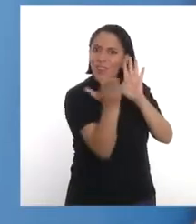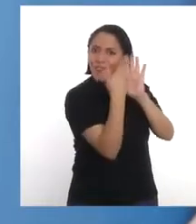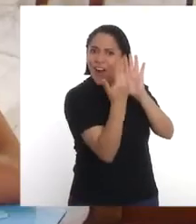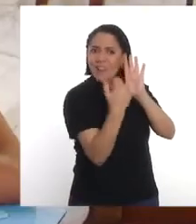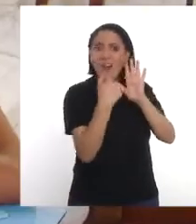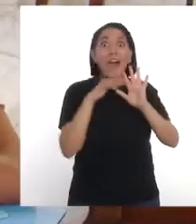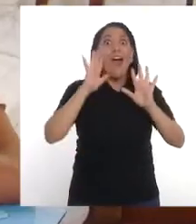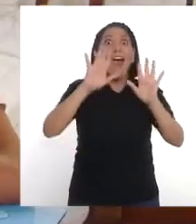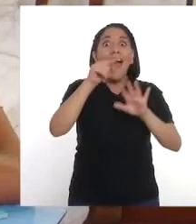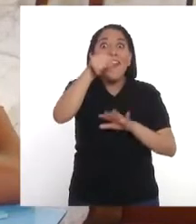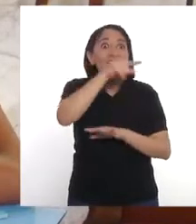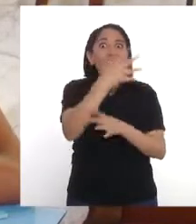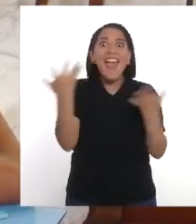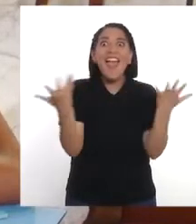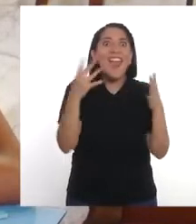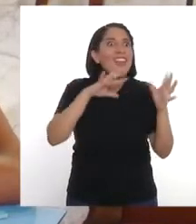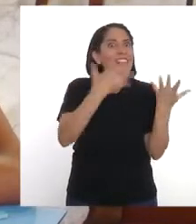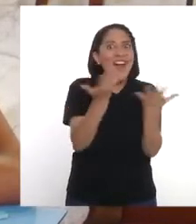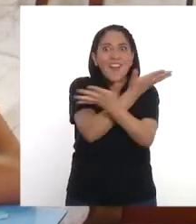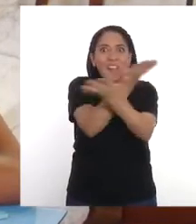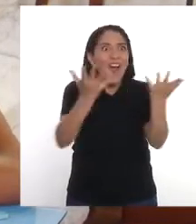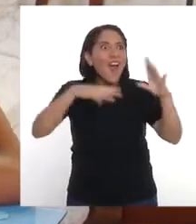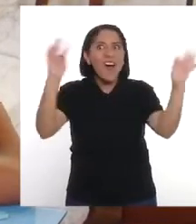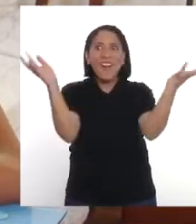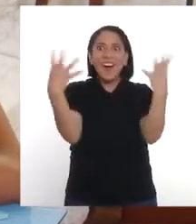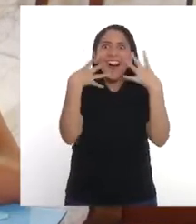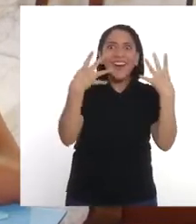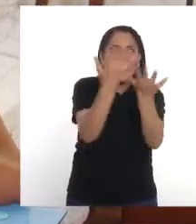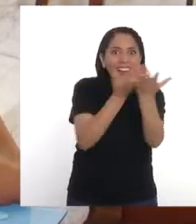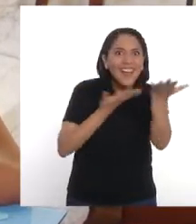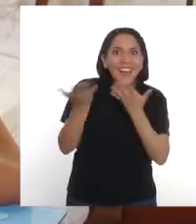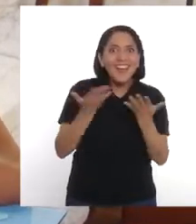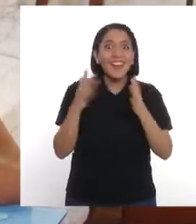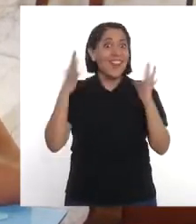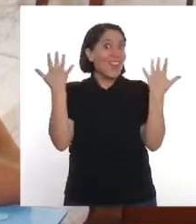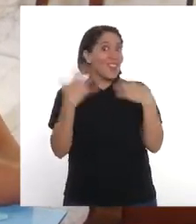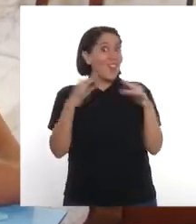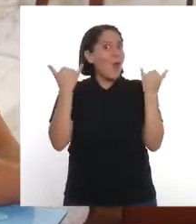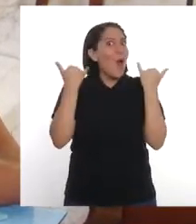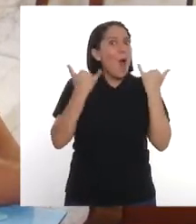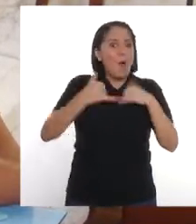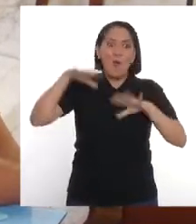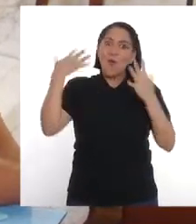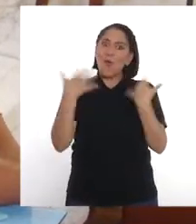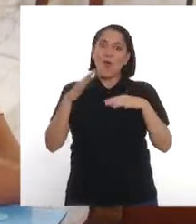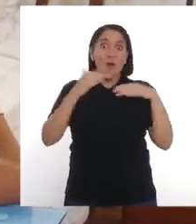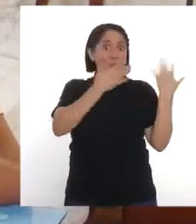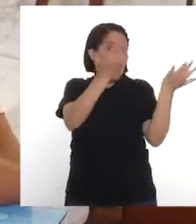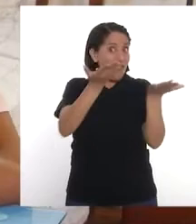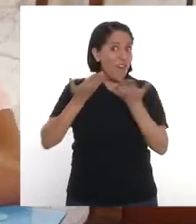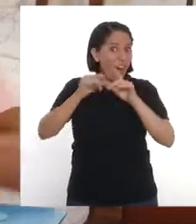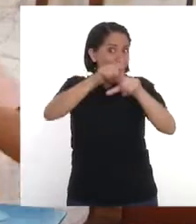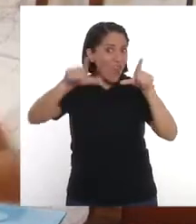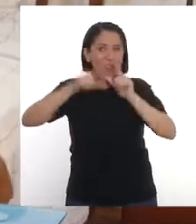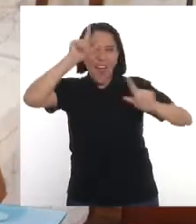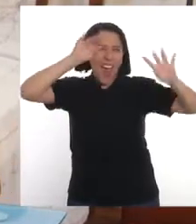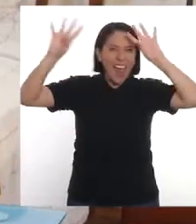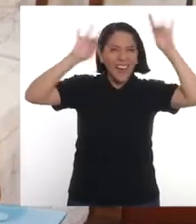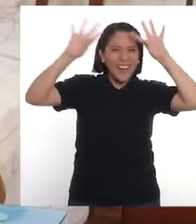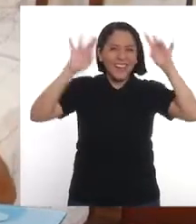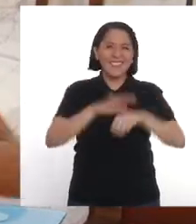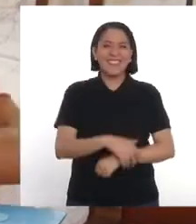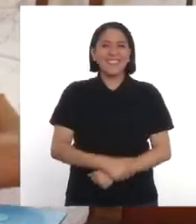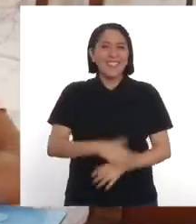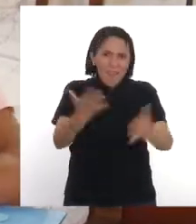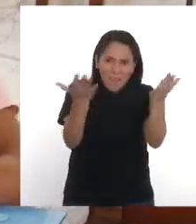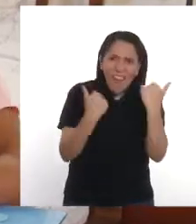Y mira, ya llegaron nuestras y nuestros invitados. Entonces, el momento es perfecto para ir a nuestro... ¡Espacio